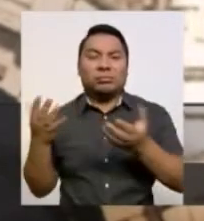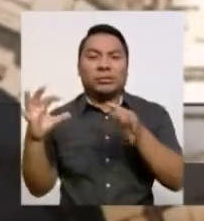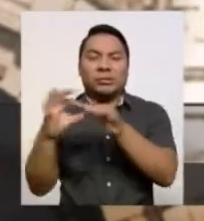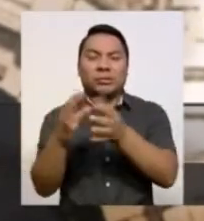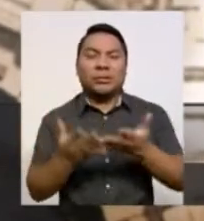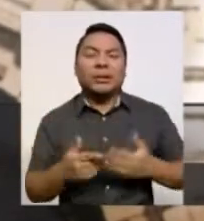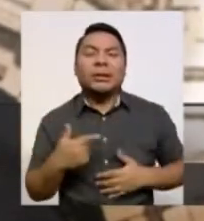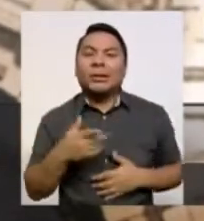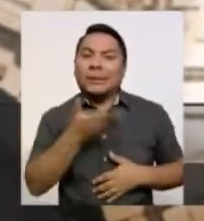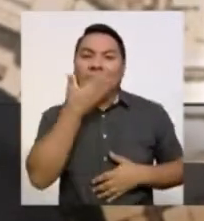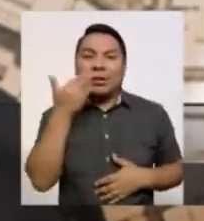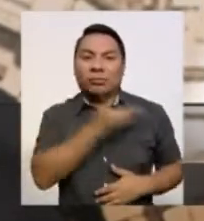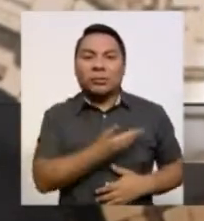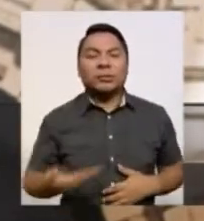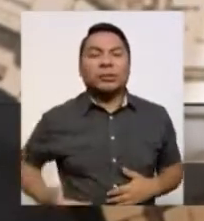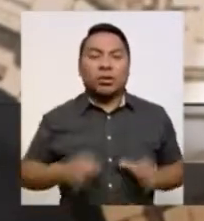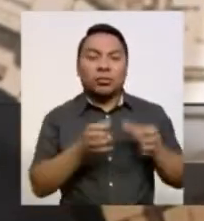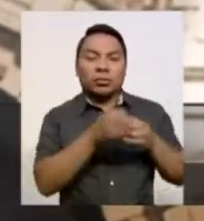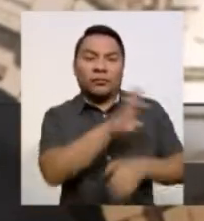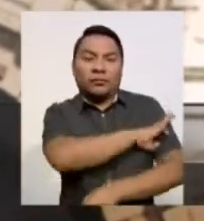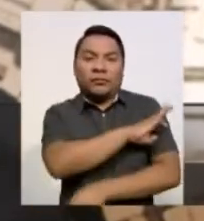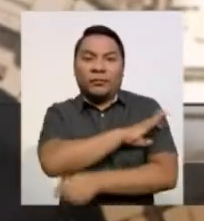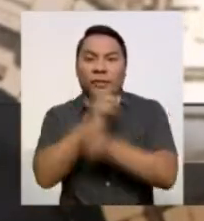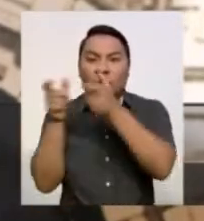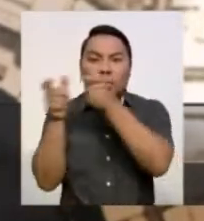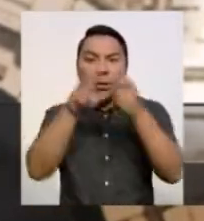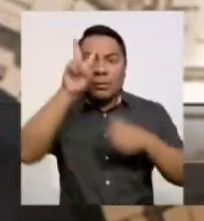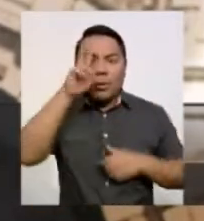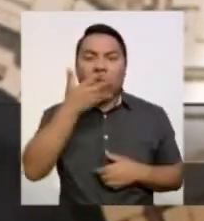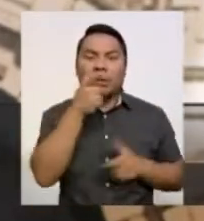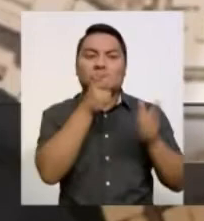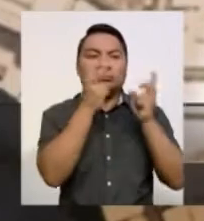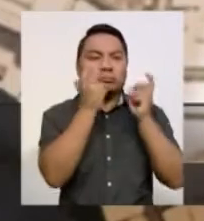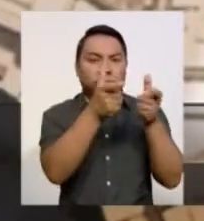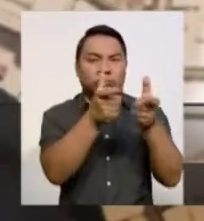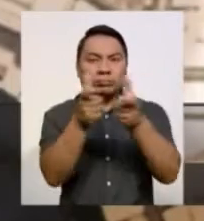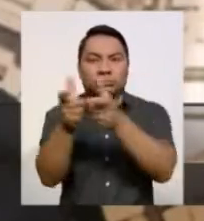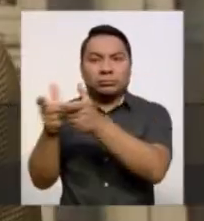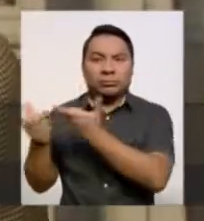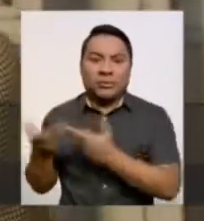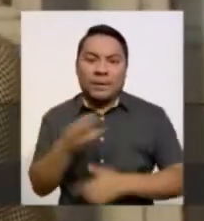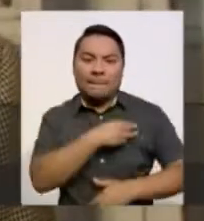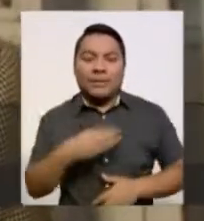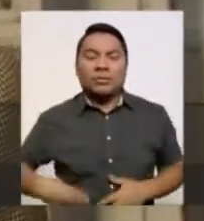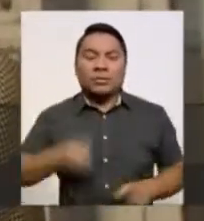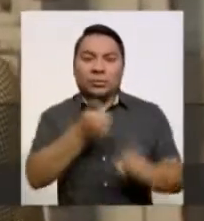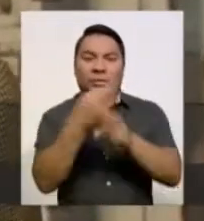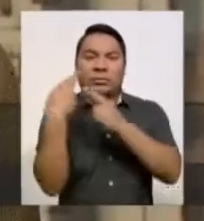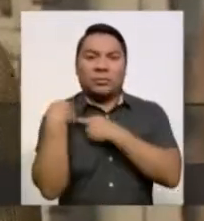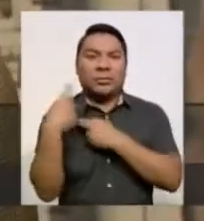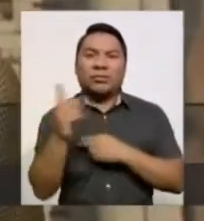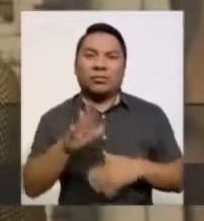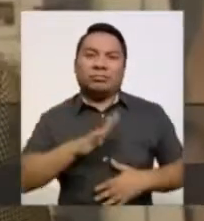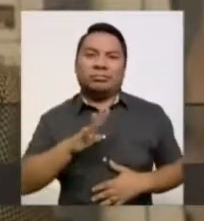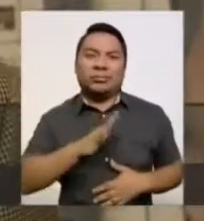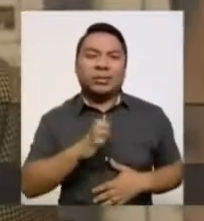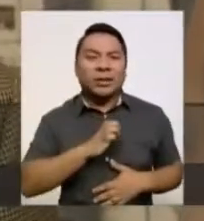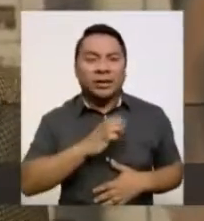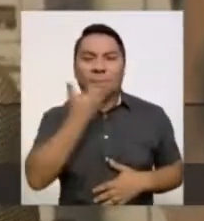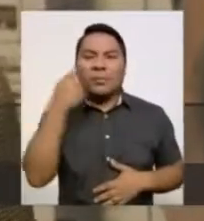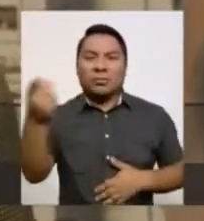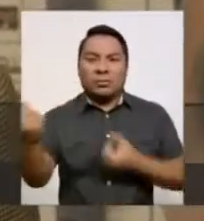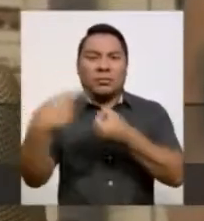estar bajo la vigilancia, primero de la Contraloría General de la República y segundo del Ministerio Público. Es un tema ético y es un tema de indicios